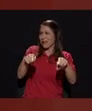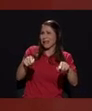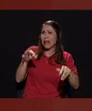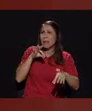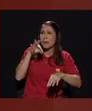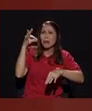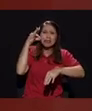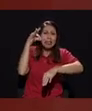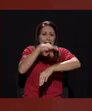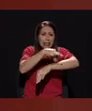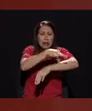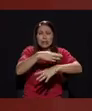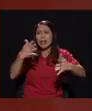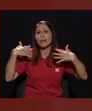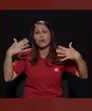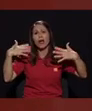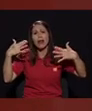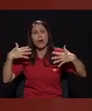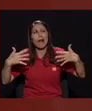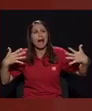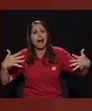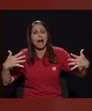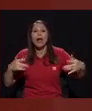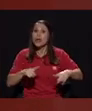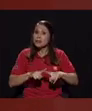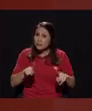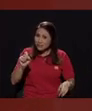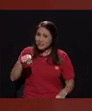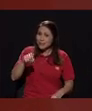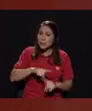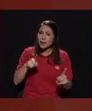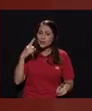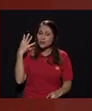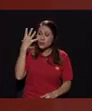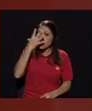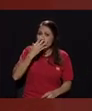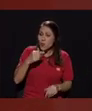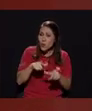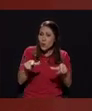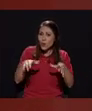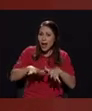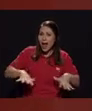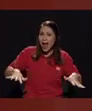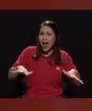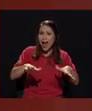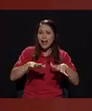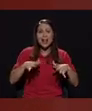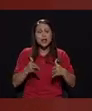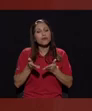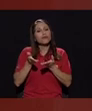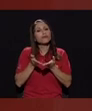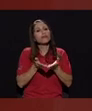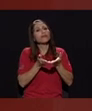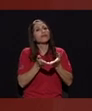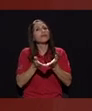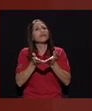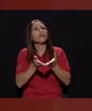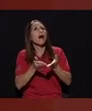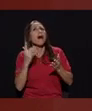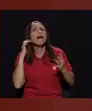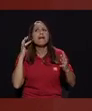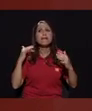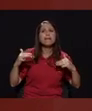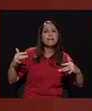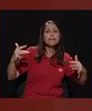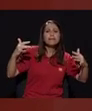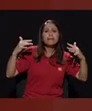mucha calor, hay mosquitos, hay de todo. Pero sí, divino, pero es un lugar claro, precioso, es un lugar que le permite, después del ruido y de la